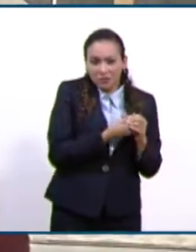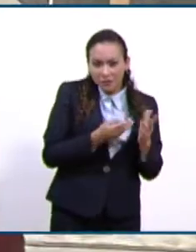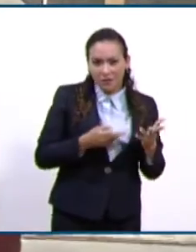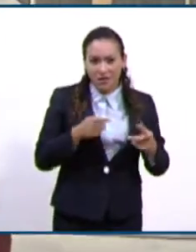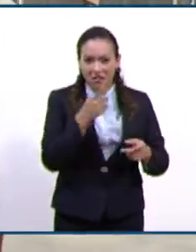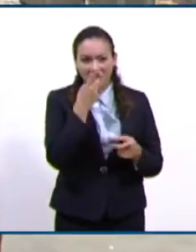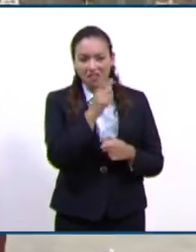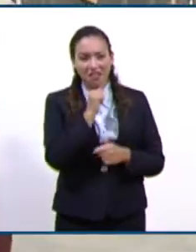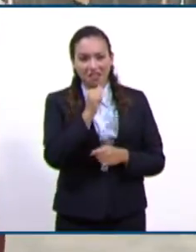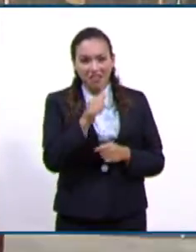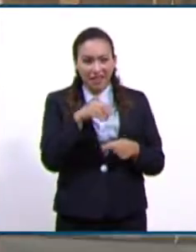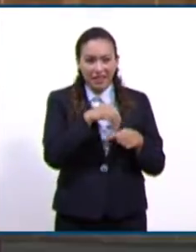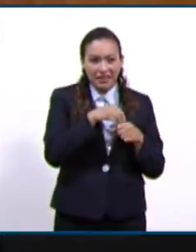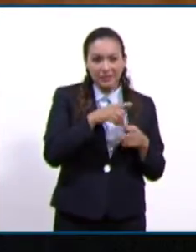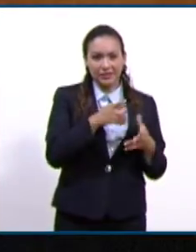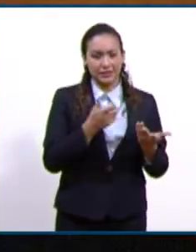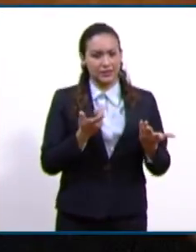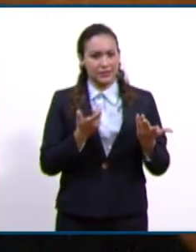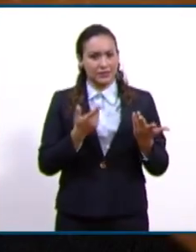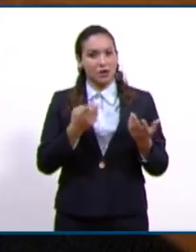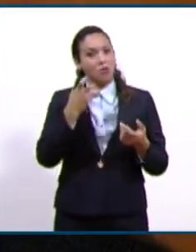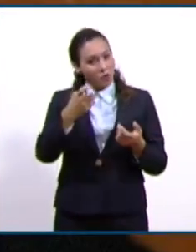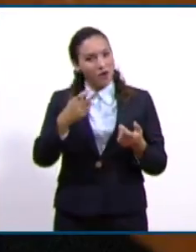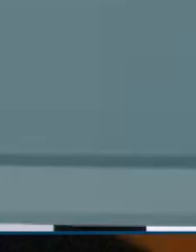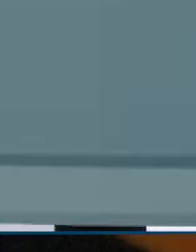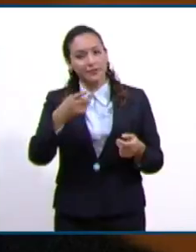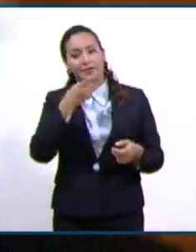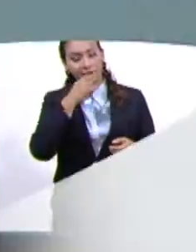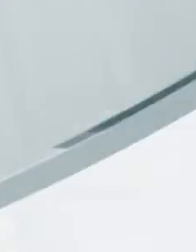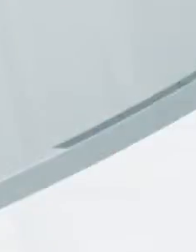motivo se negó el amparo a los quejosos.